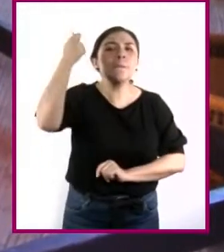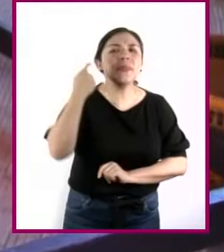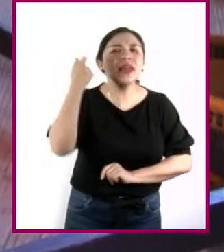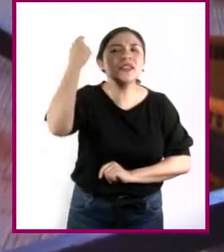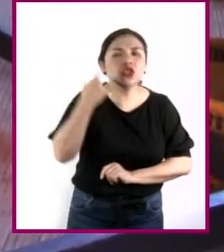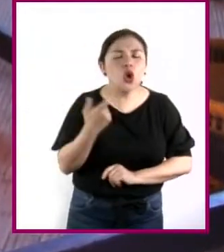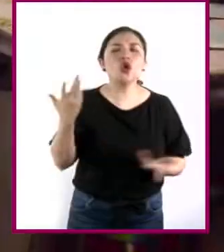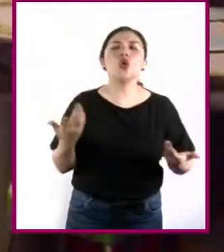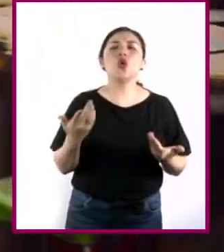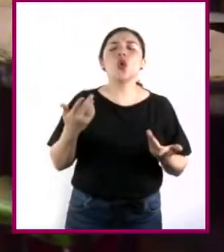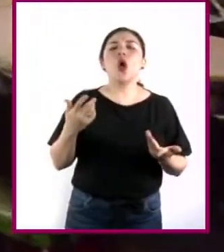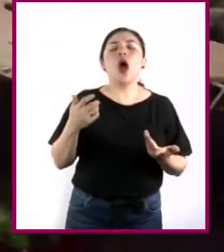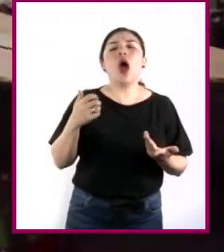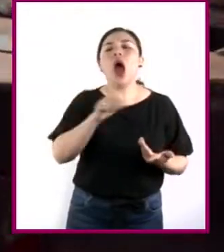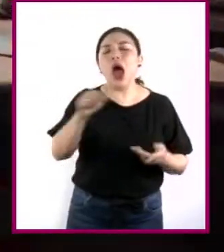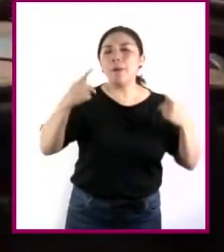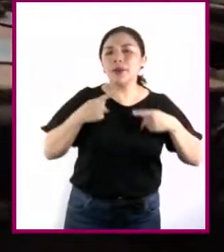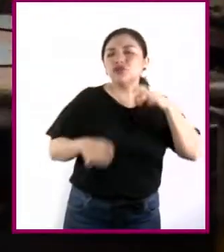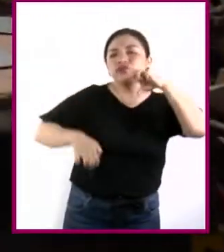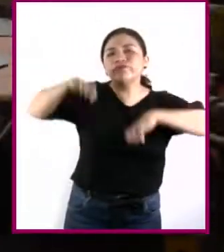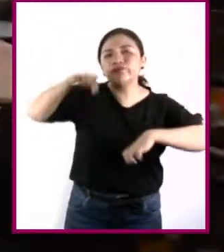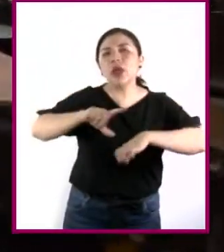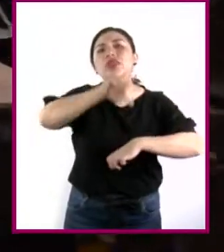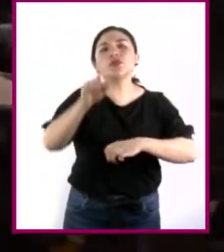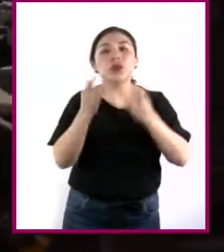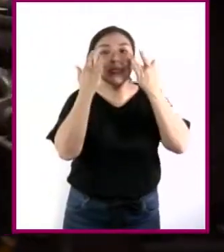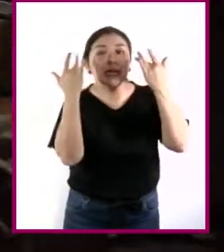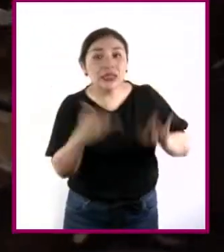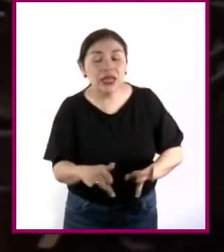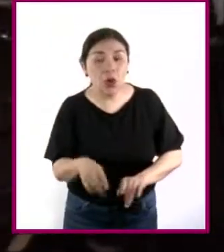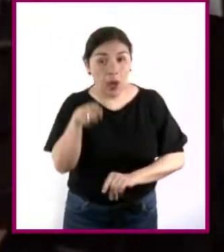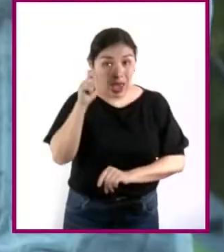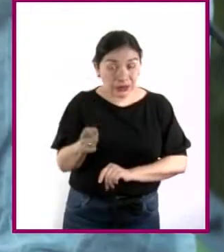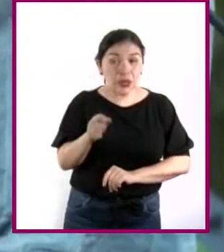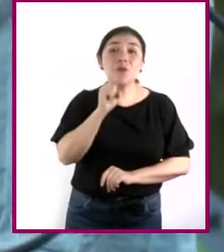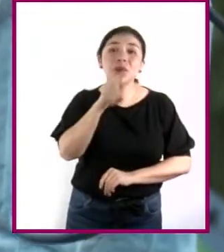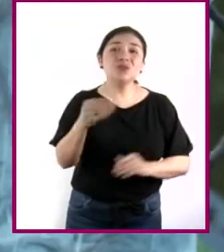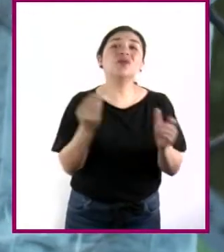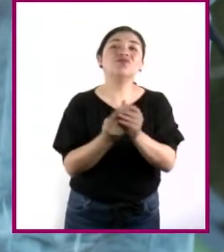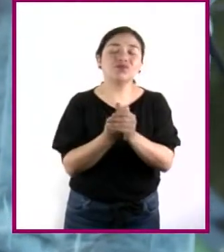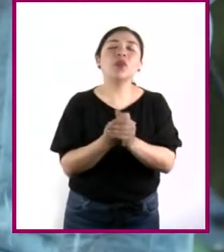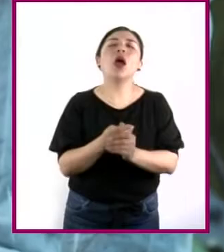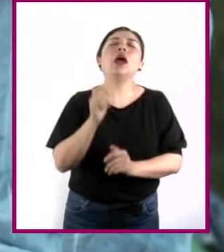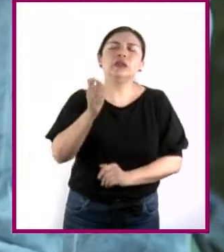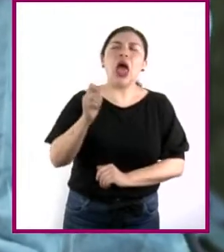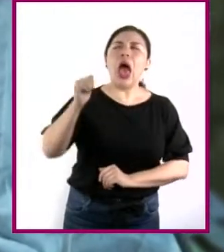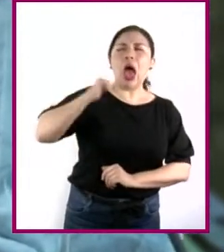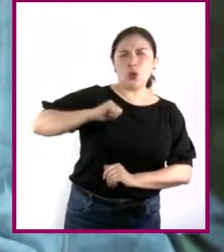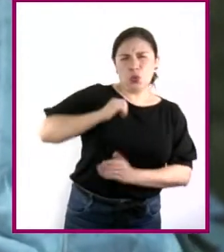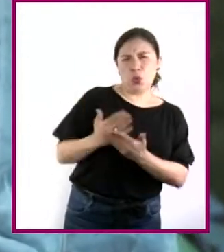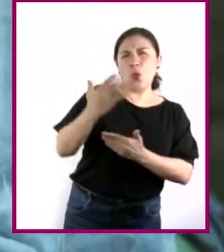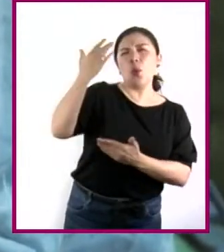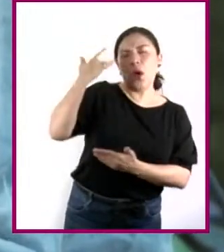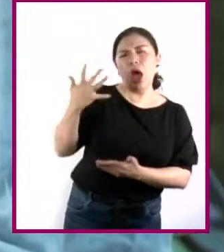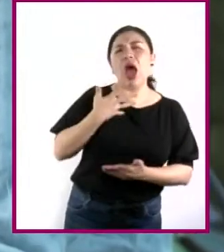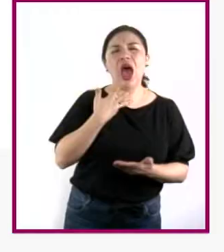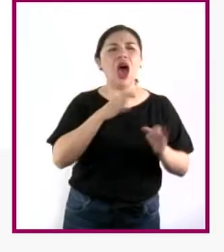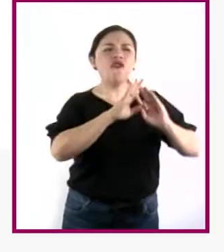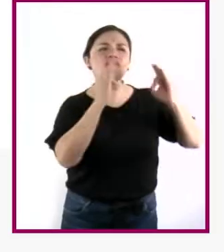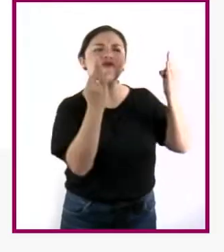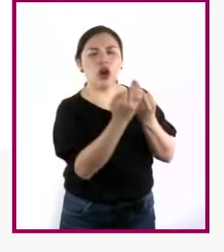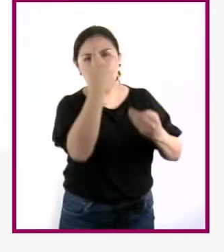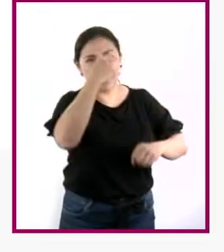pensiones y jubilaciones, que ahora es retiro, ¿no? Que tiene que ver con que antes había un esquema